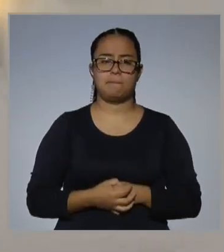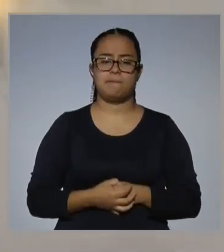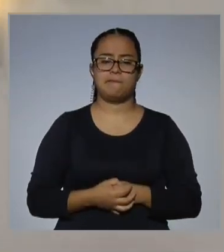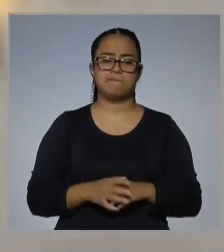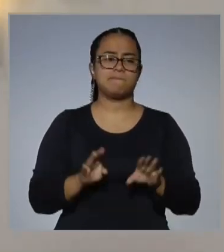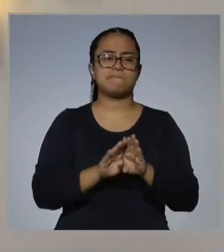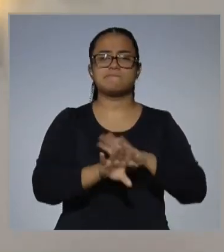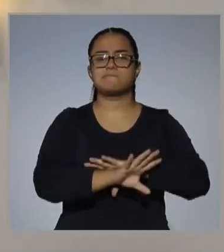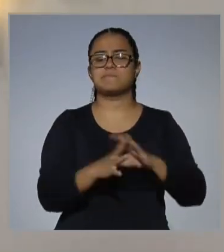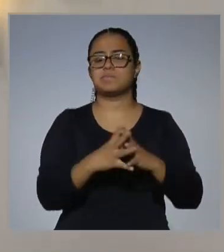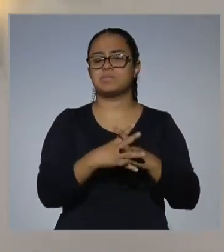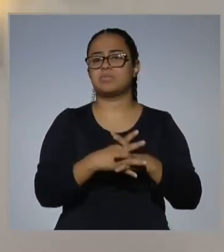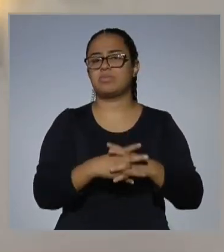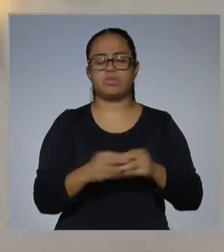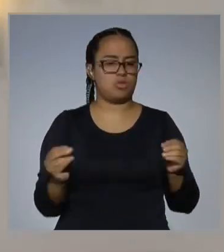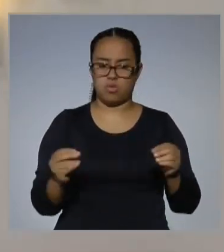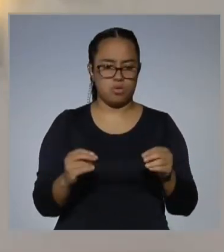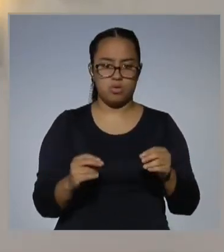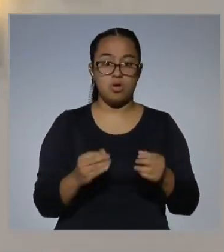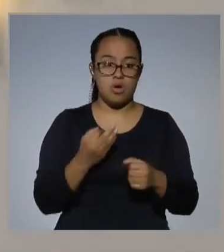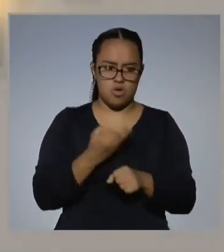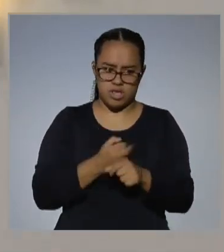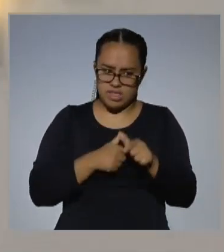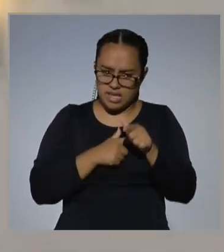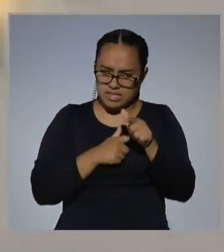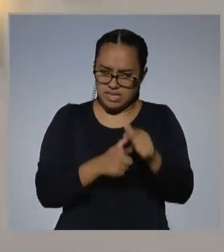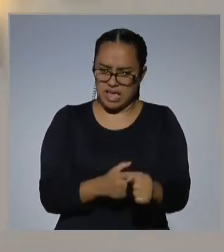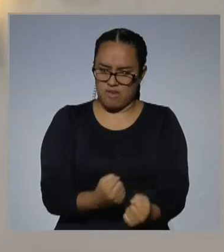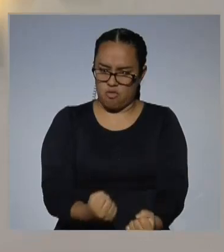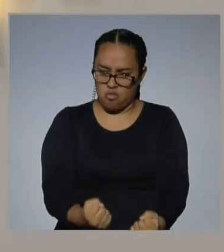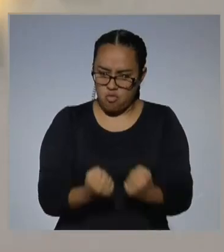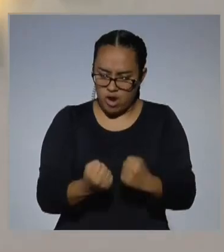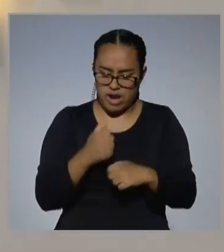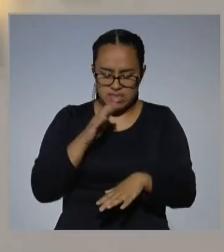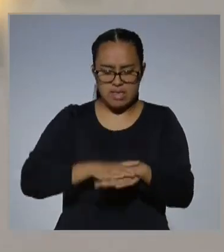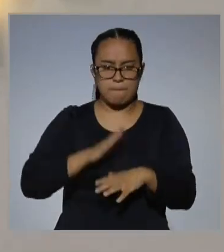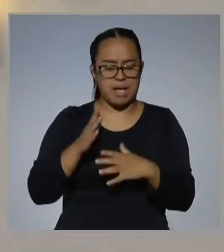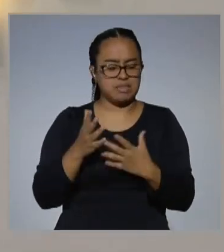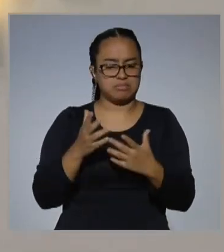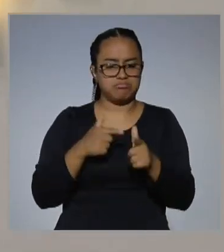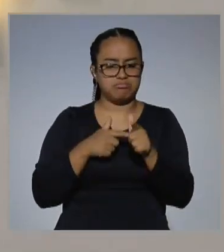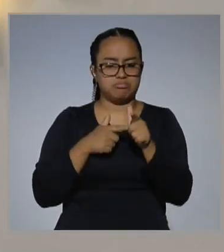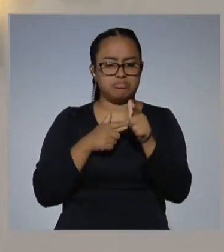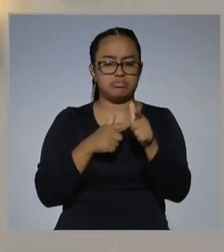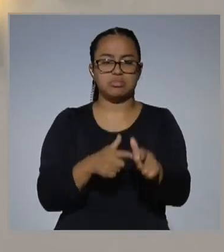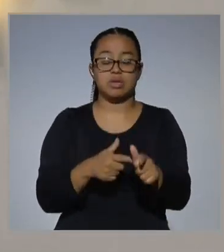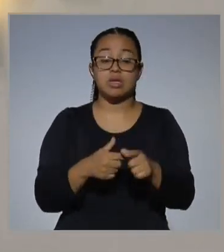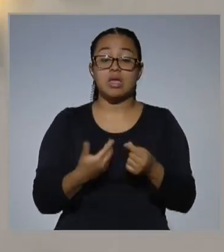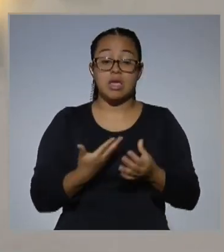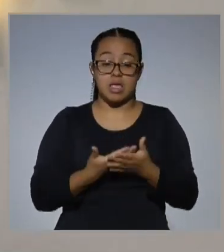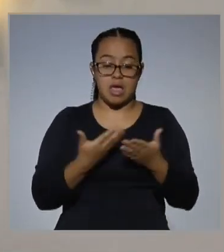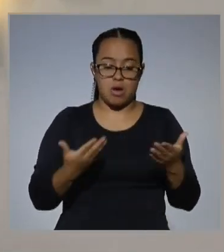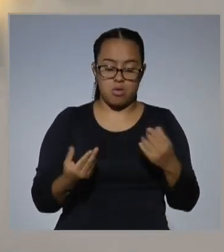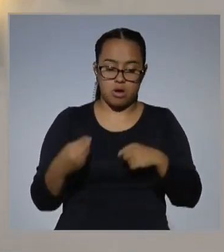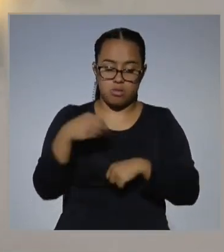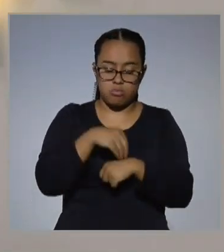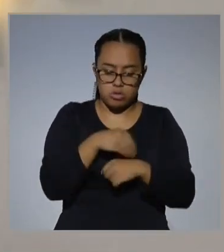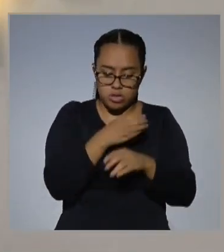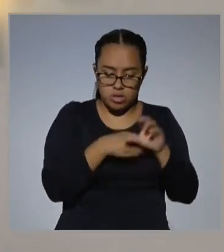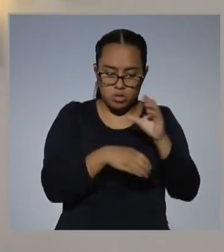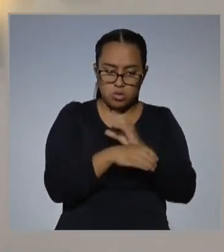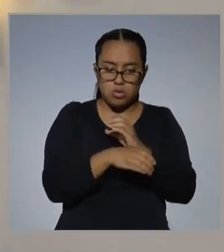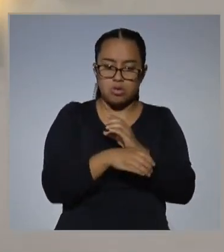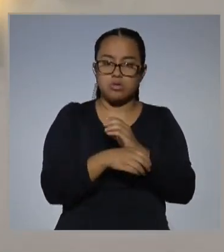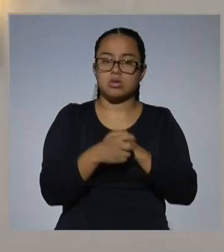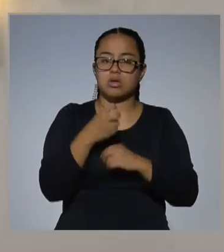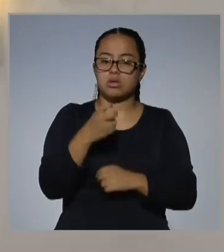pues desapareciendo. Lo que vemos es que está más viva que nunca, que se ha venido enriqueciendo y sobre todo que se han venido incorporando elementos que